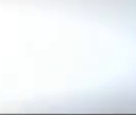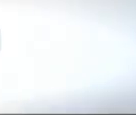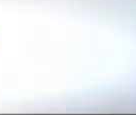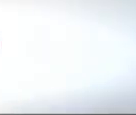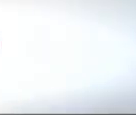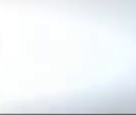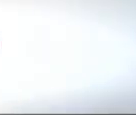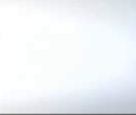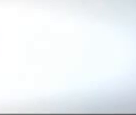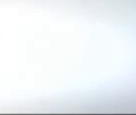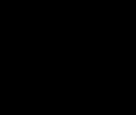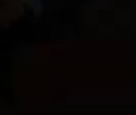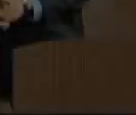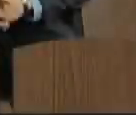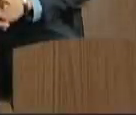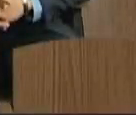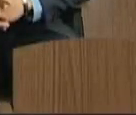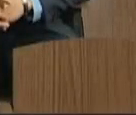Sentido.